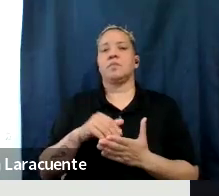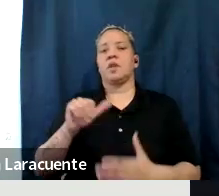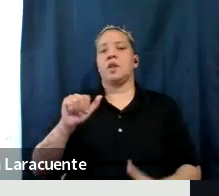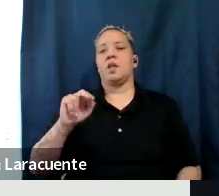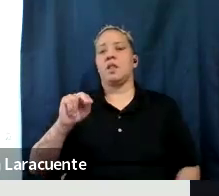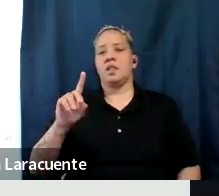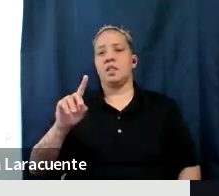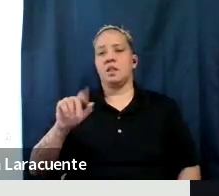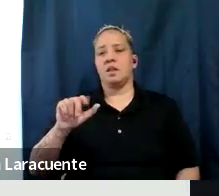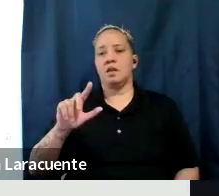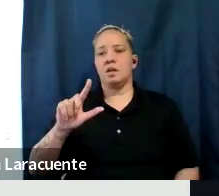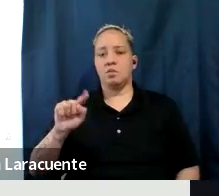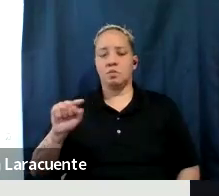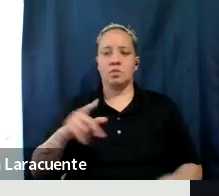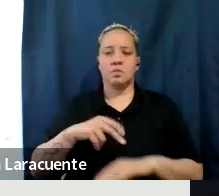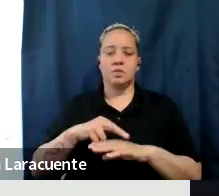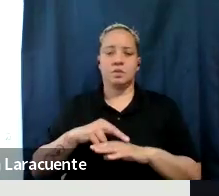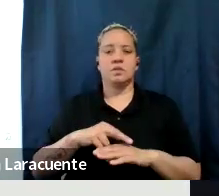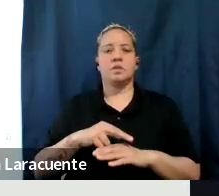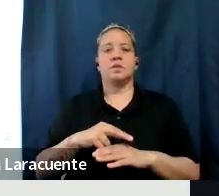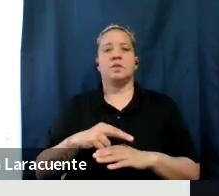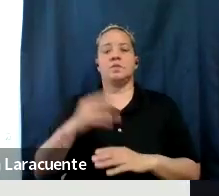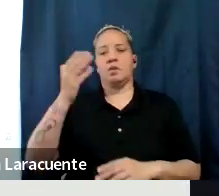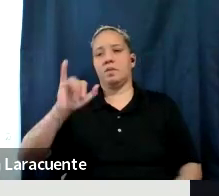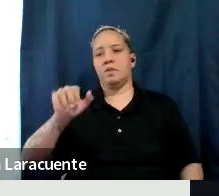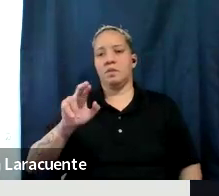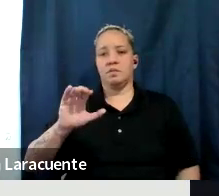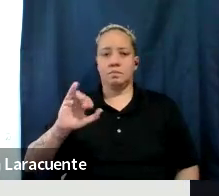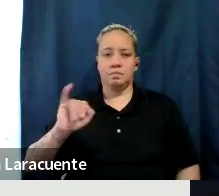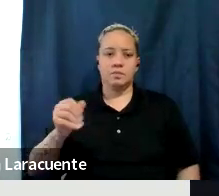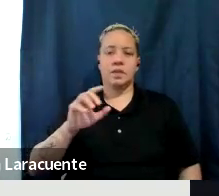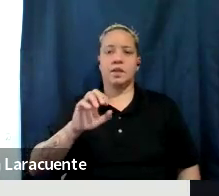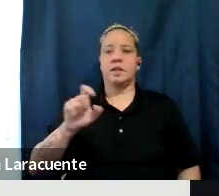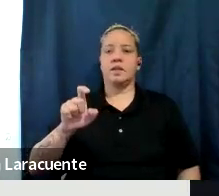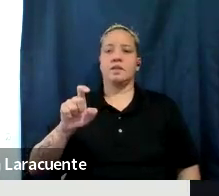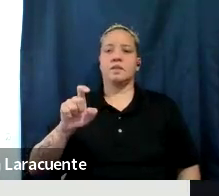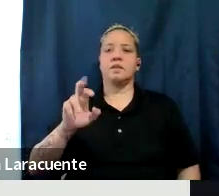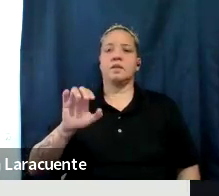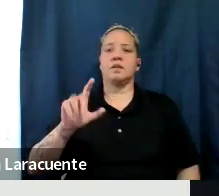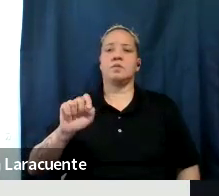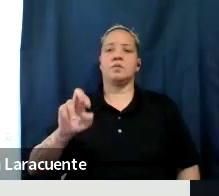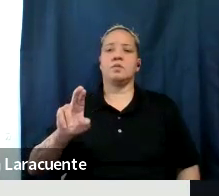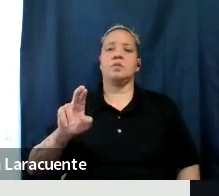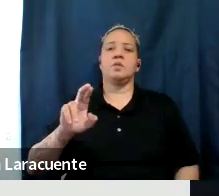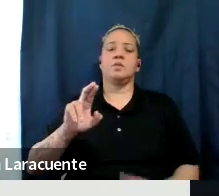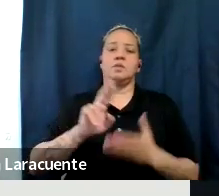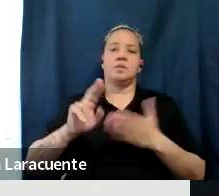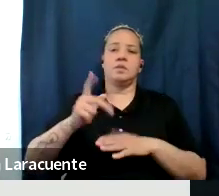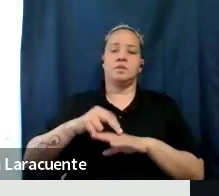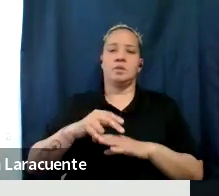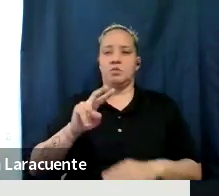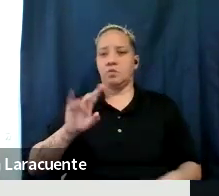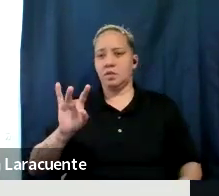Jiménez, invitación que el ex rector de la Universidad de Puerto Rico, entonces tenía 82 años,